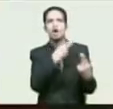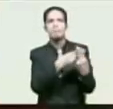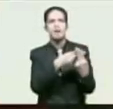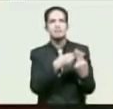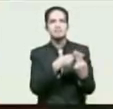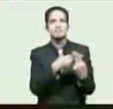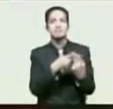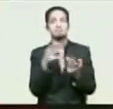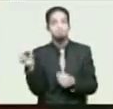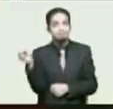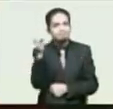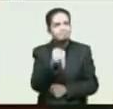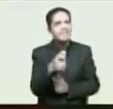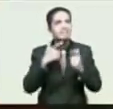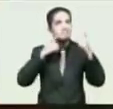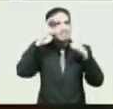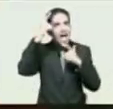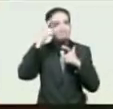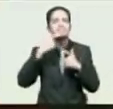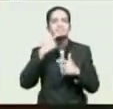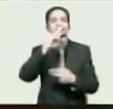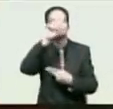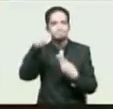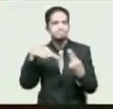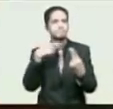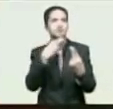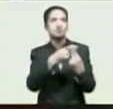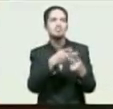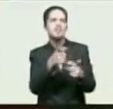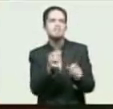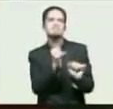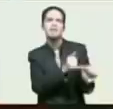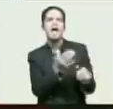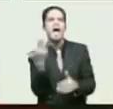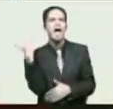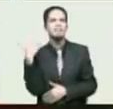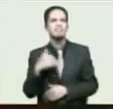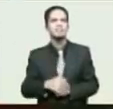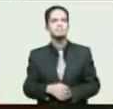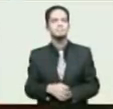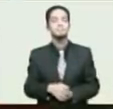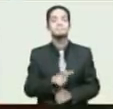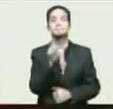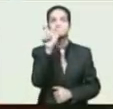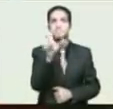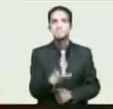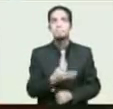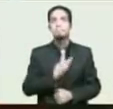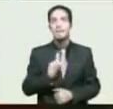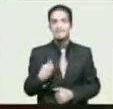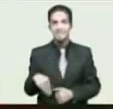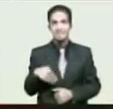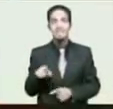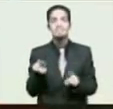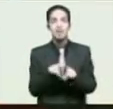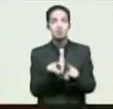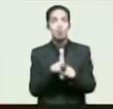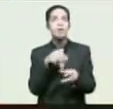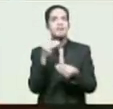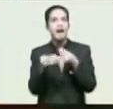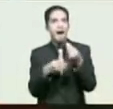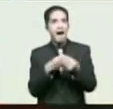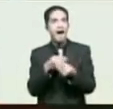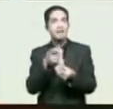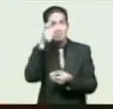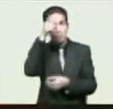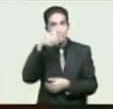y más nunca debe volver a ocurrir aquí en Venezuela. Un presidente tal cual que lo hace Nicolás Maduro, debe estar a la orden del pueblo.